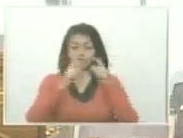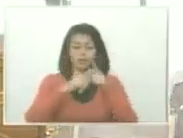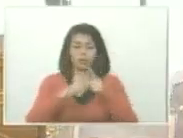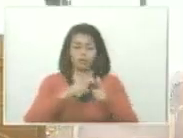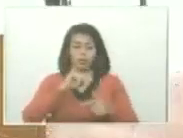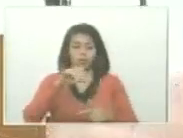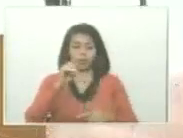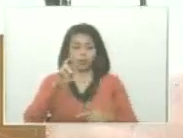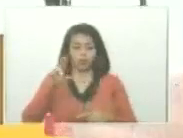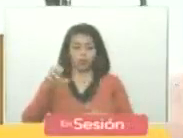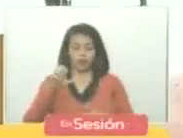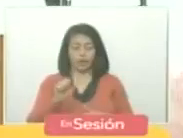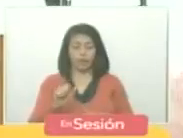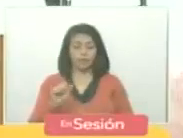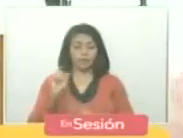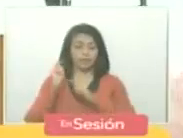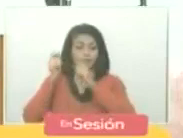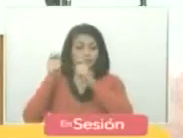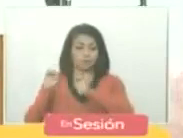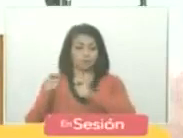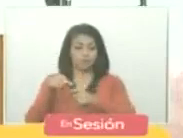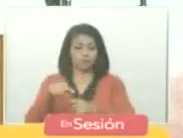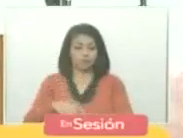Valero es nombrado